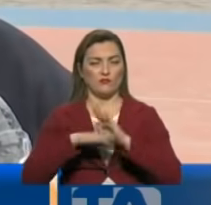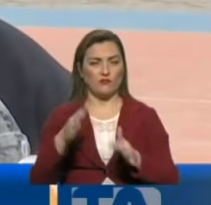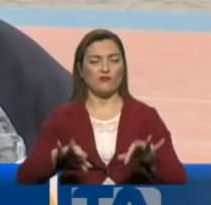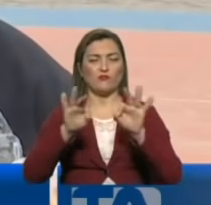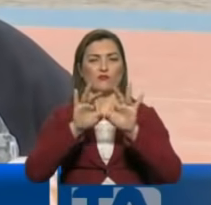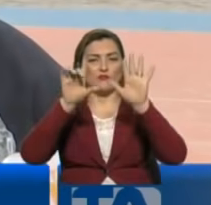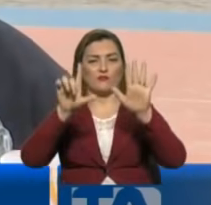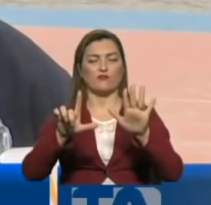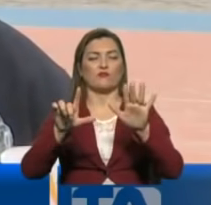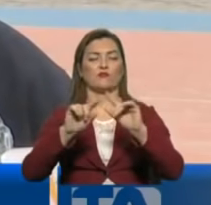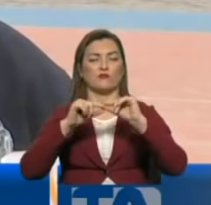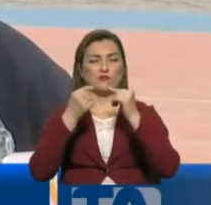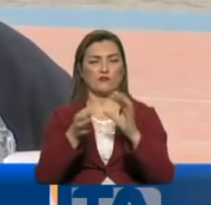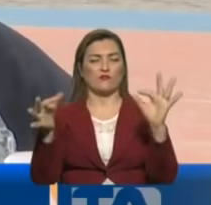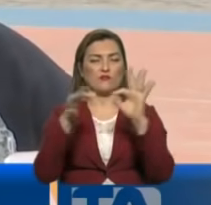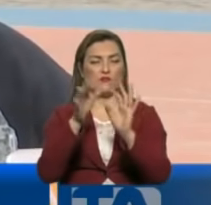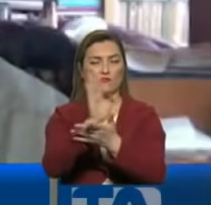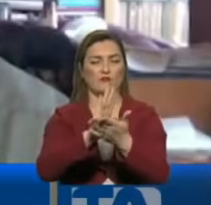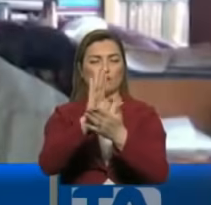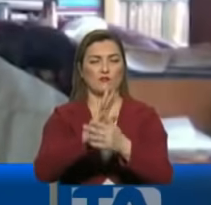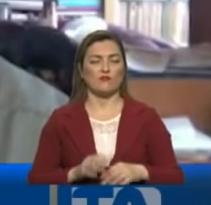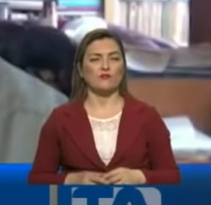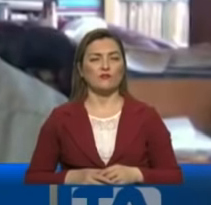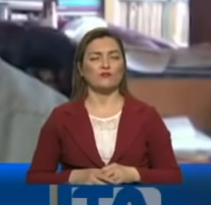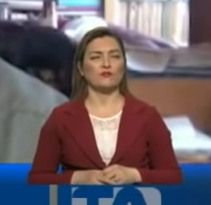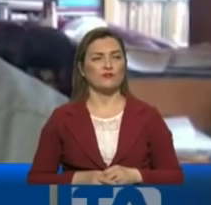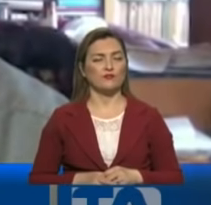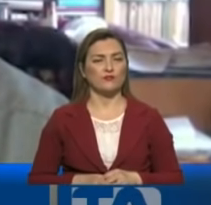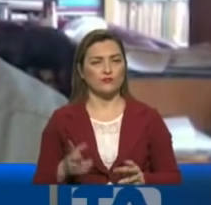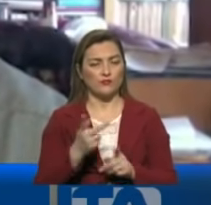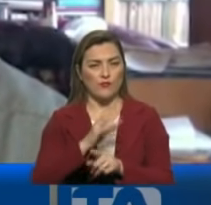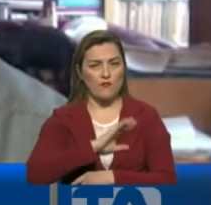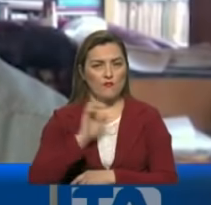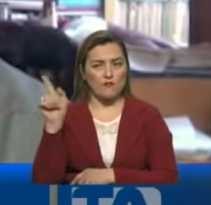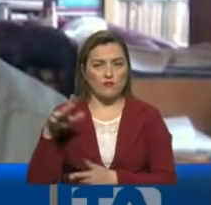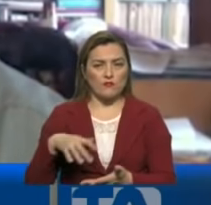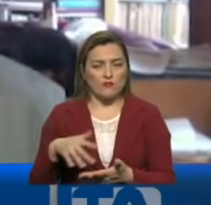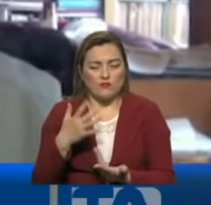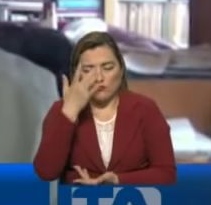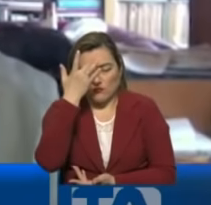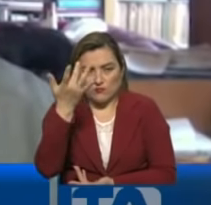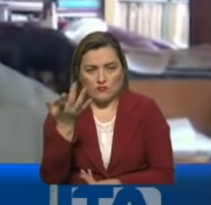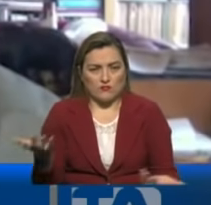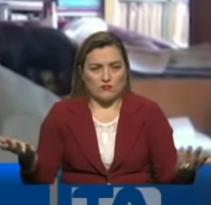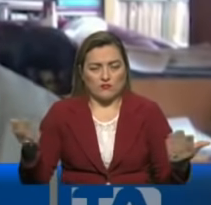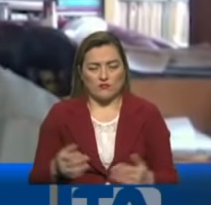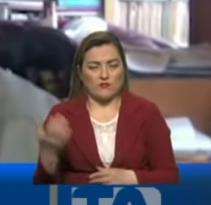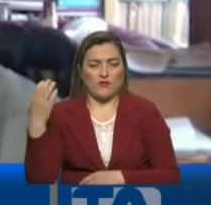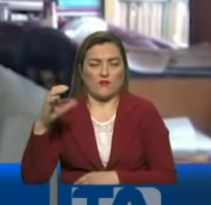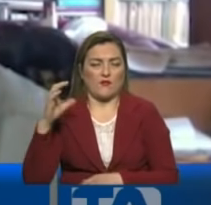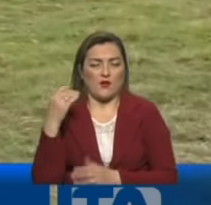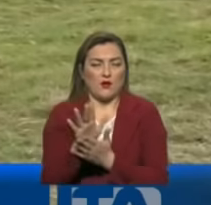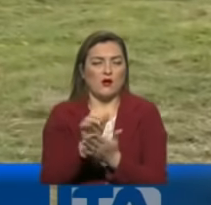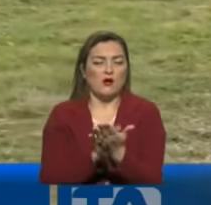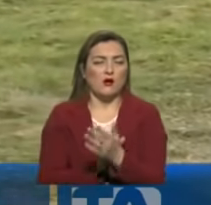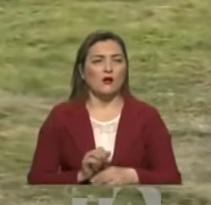7 ligas barriales con intervenciones integrales. Desde el Consejo Metropolitano, el edil Juan Manuel Carrión continúa realizando críticas al